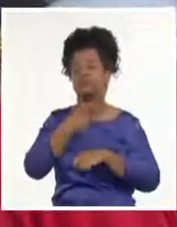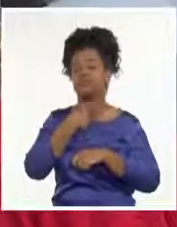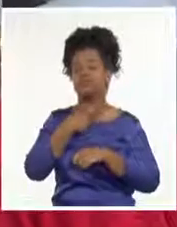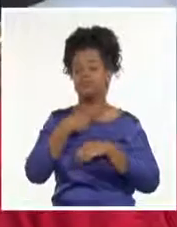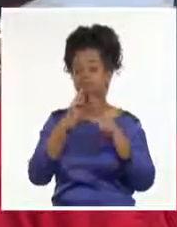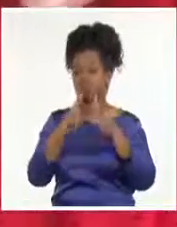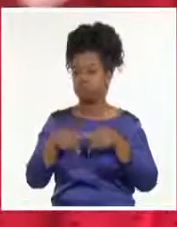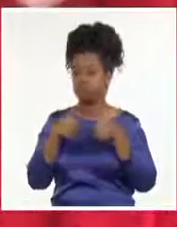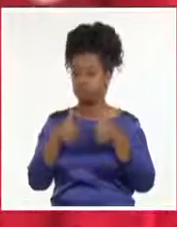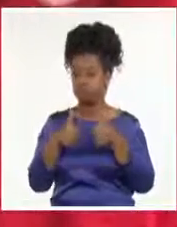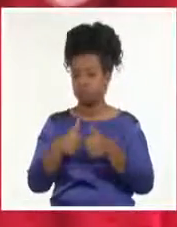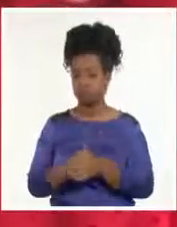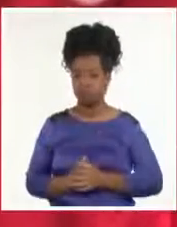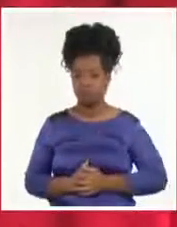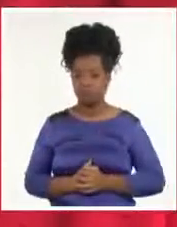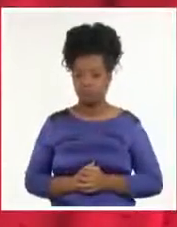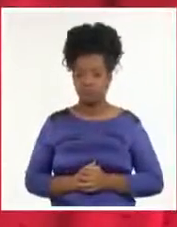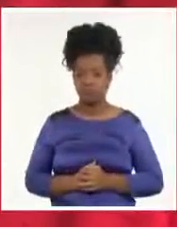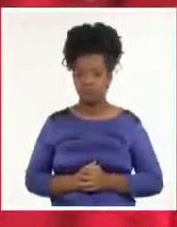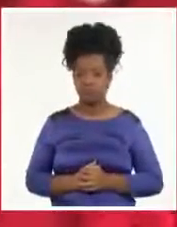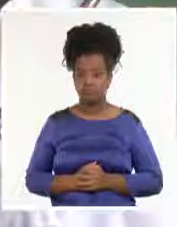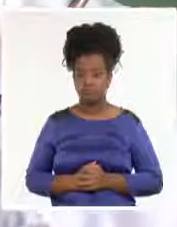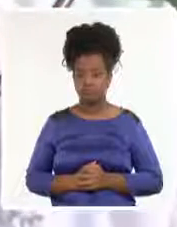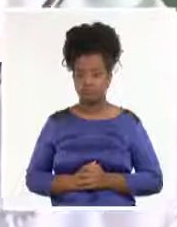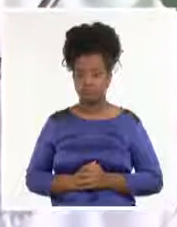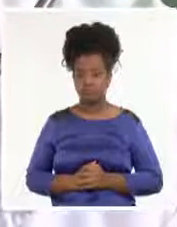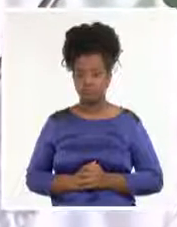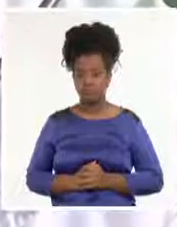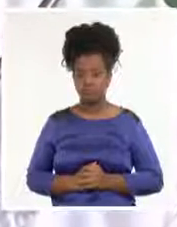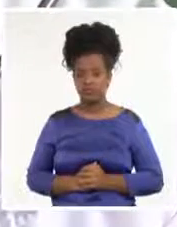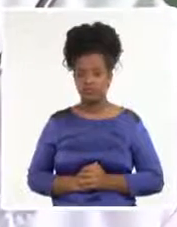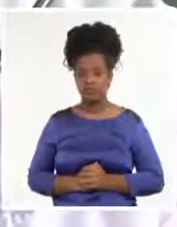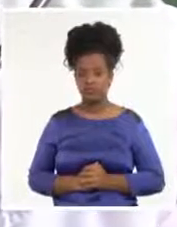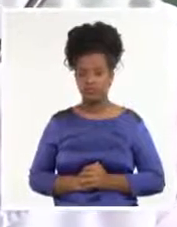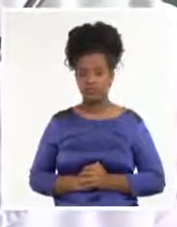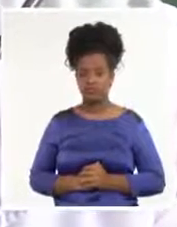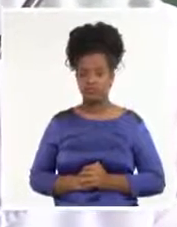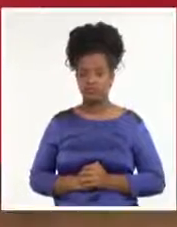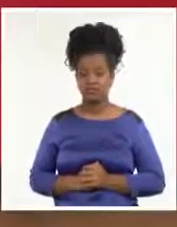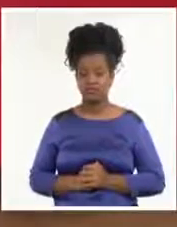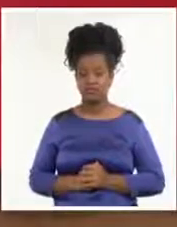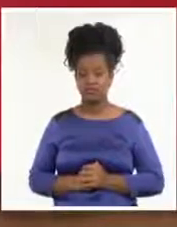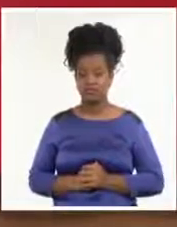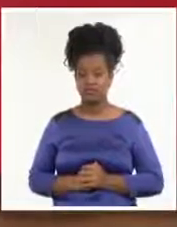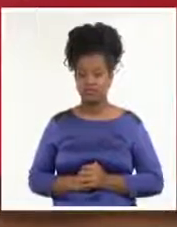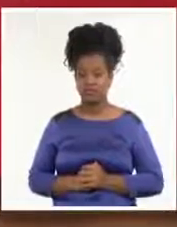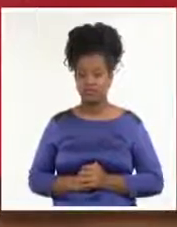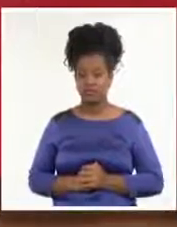resultados alentadores. Desde Pinar del Río, Sunilda Veiga, Sistema Informativo de la Televisión Cubana.